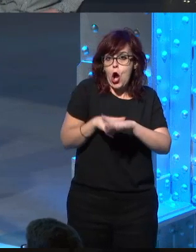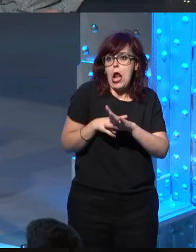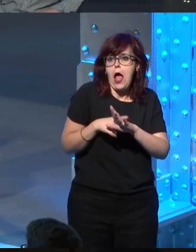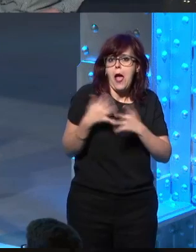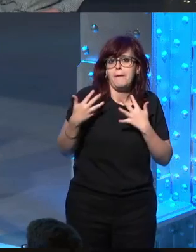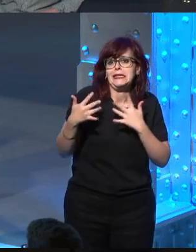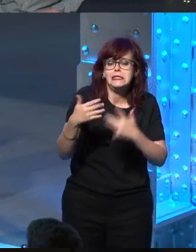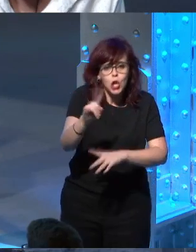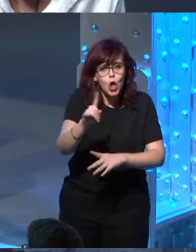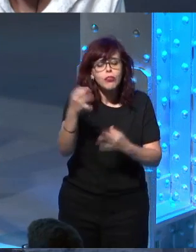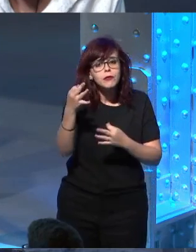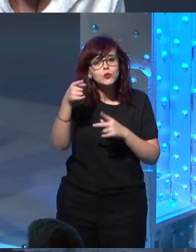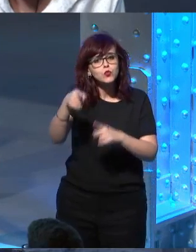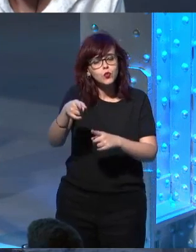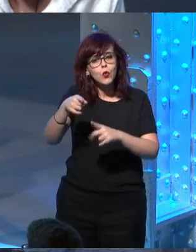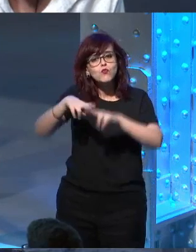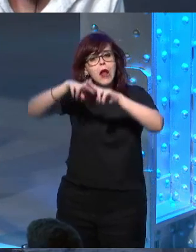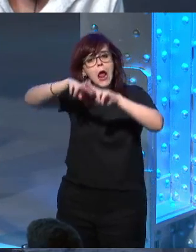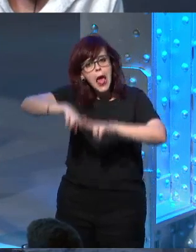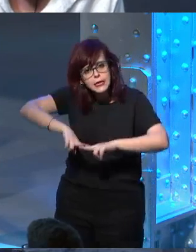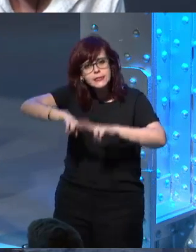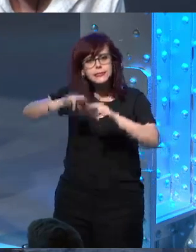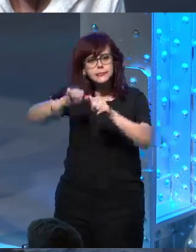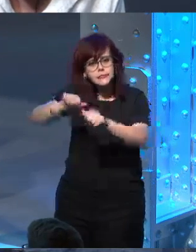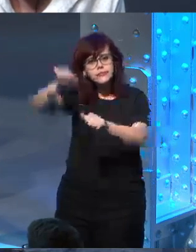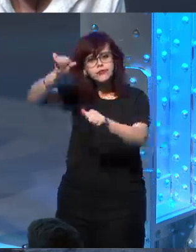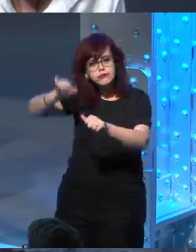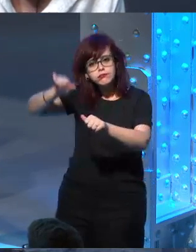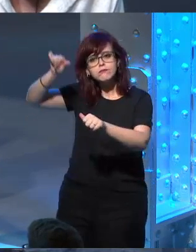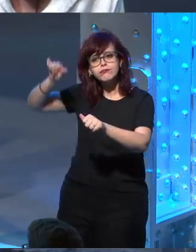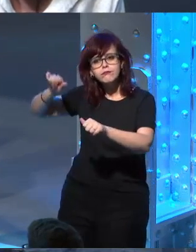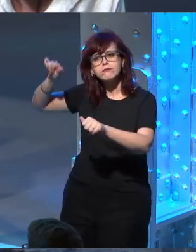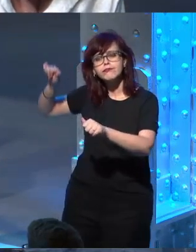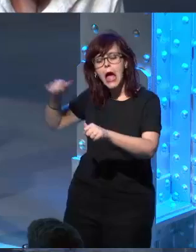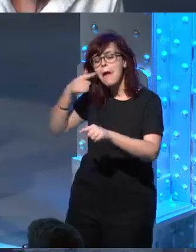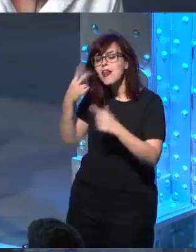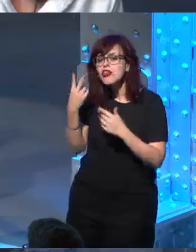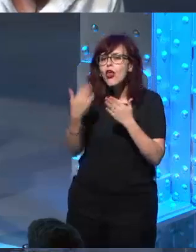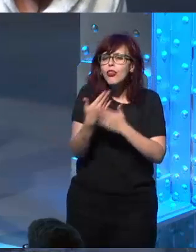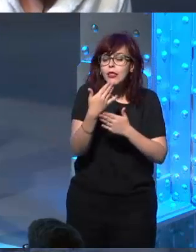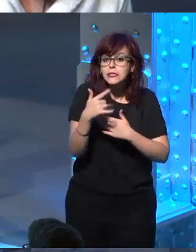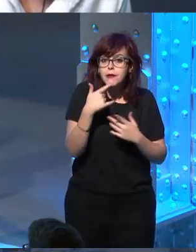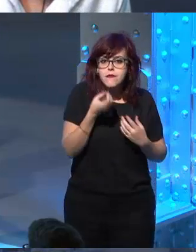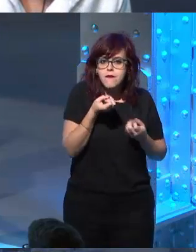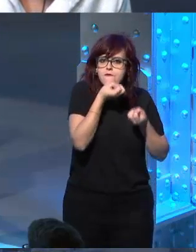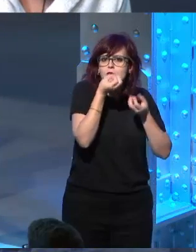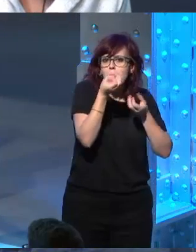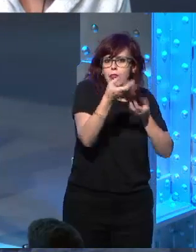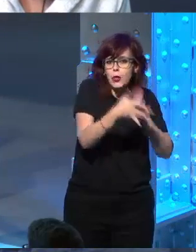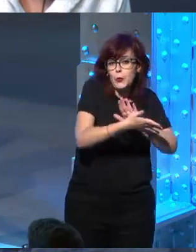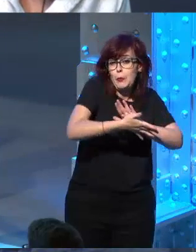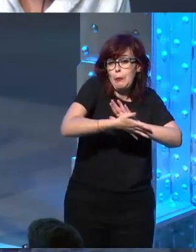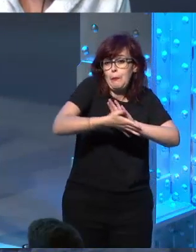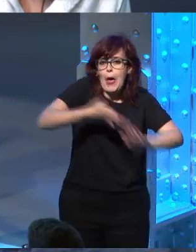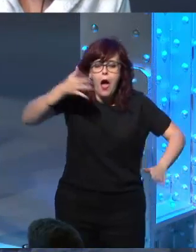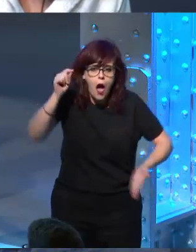para hacerlo bien tienes que buscar hacer un análisis reposado, aguardar, es decir, vamos a esperar un par de días para ver cómo evoluciona esto, es decir, no ir, como pasa mucho en la